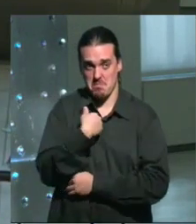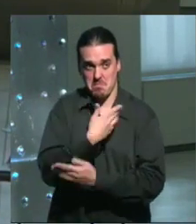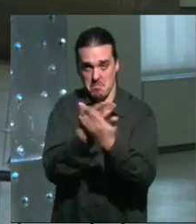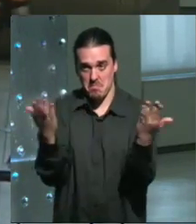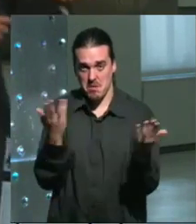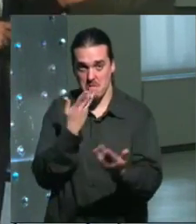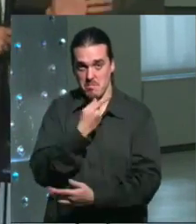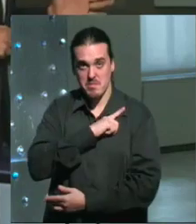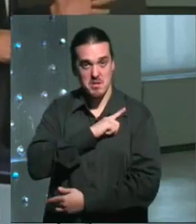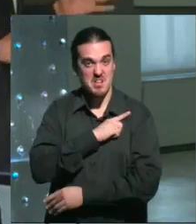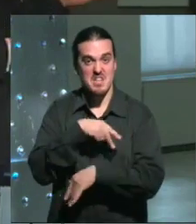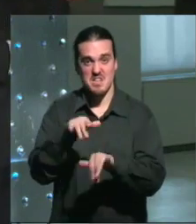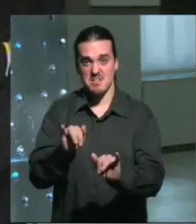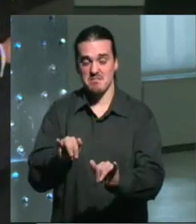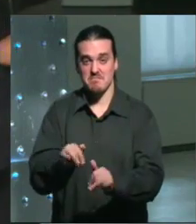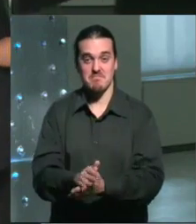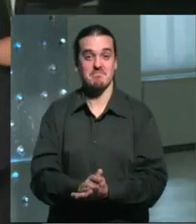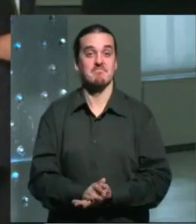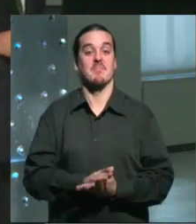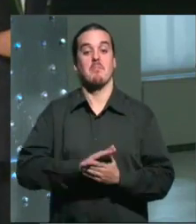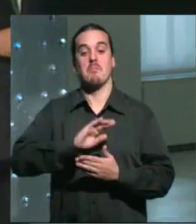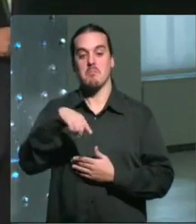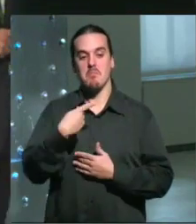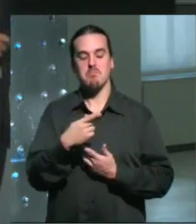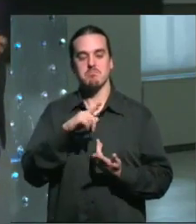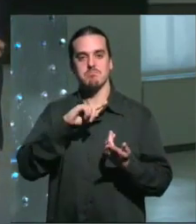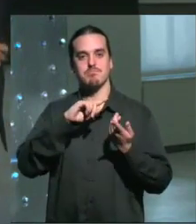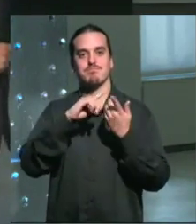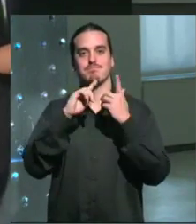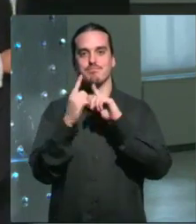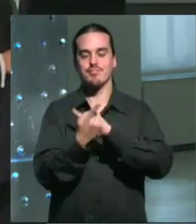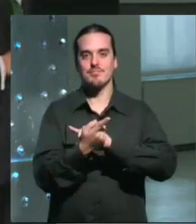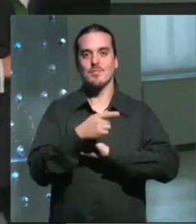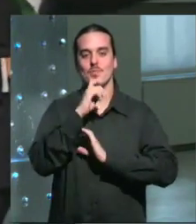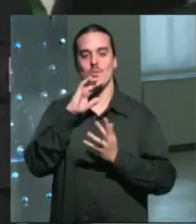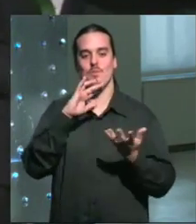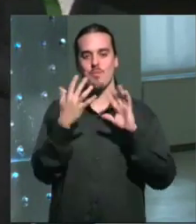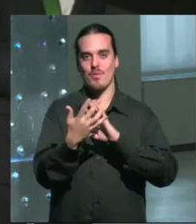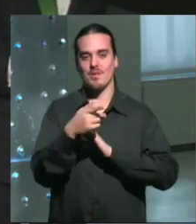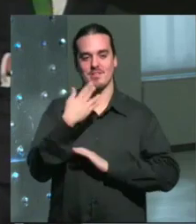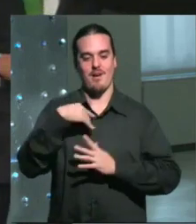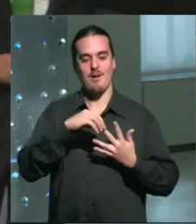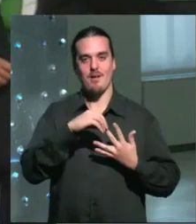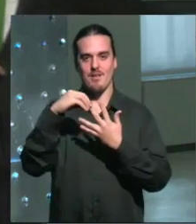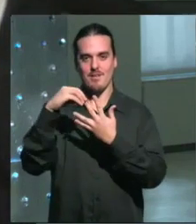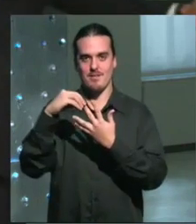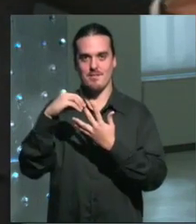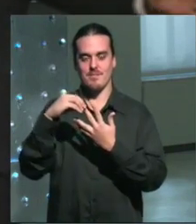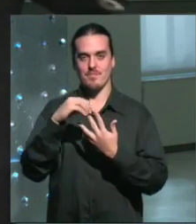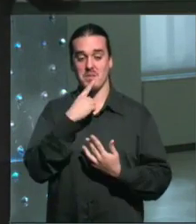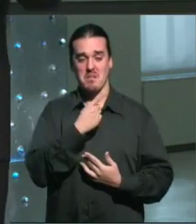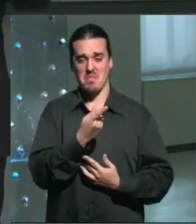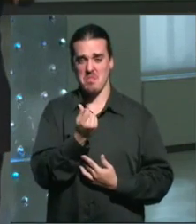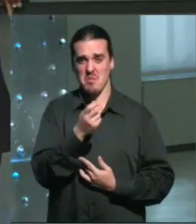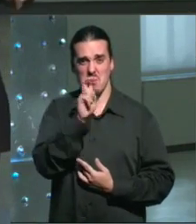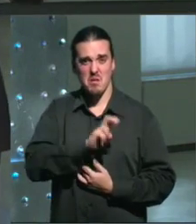matemáticamente, ¿no? Y de ahí pasó a ser el líder en el proceso de primarias y de pasar de no tener un solo dólar a su nombre, a haber